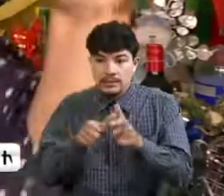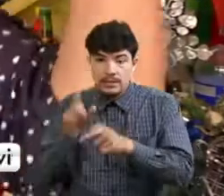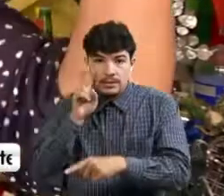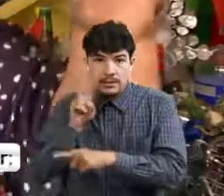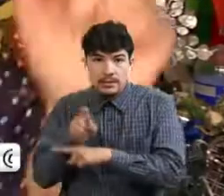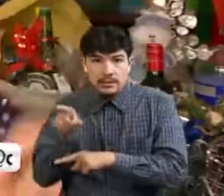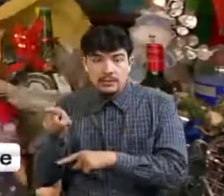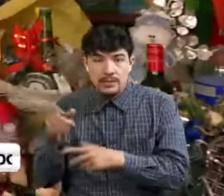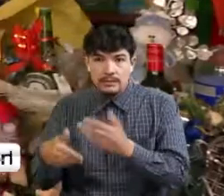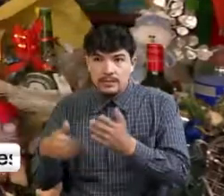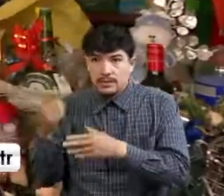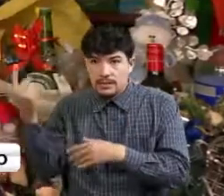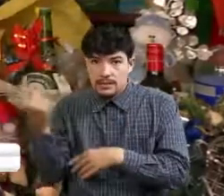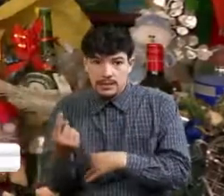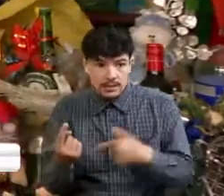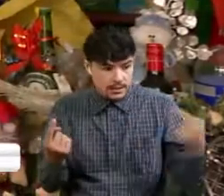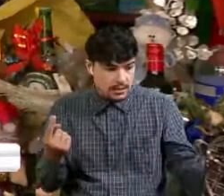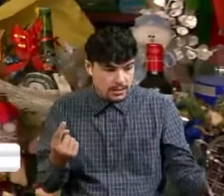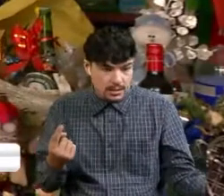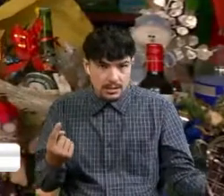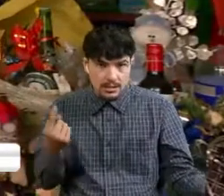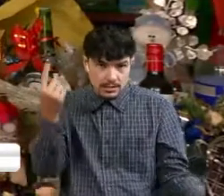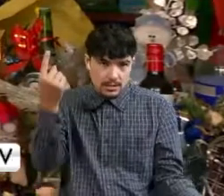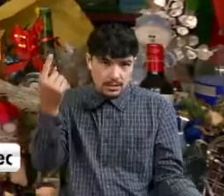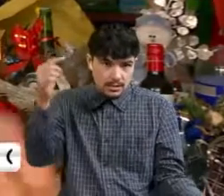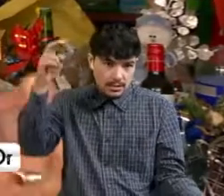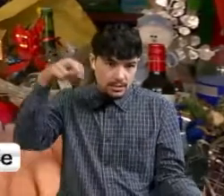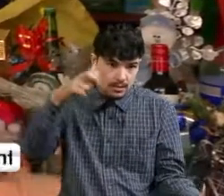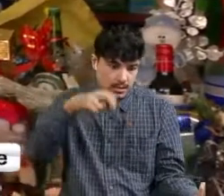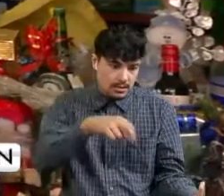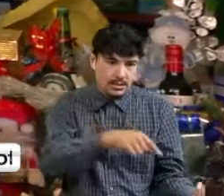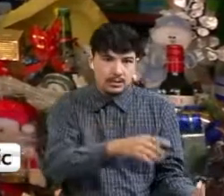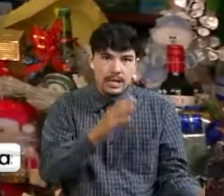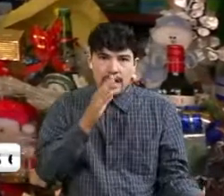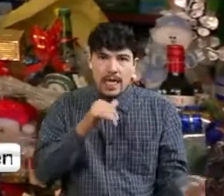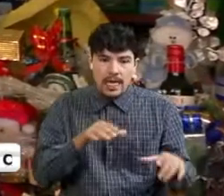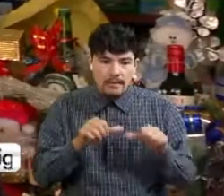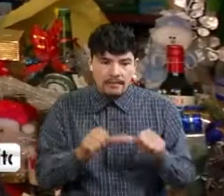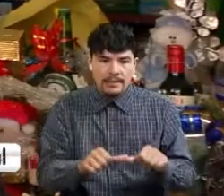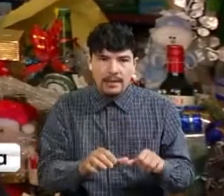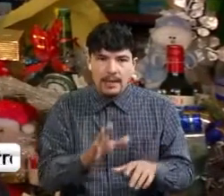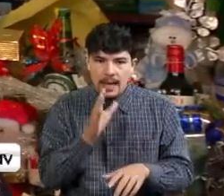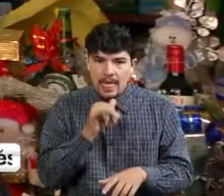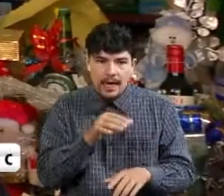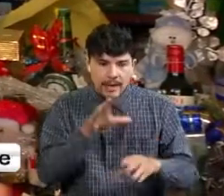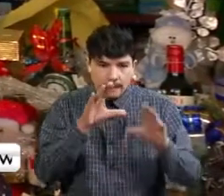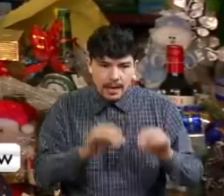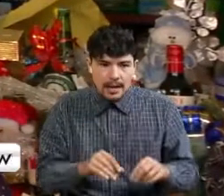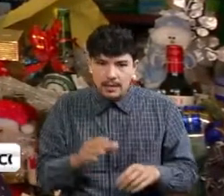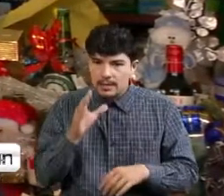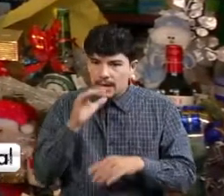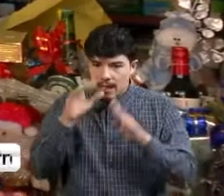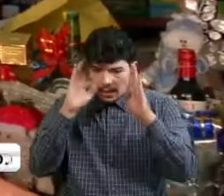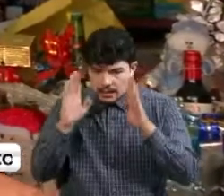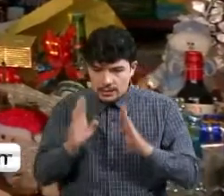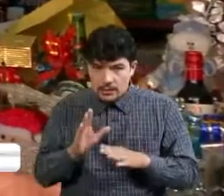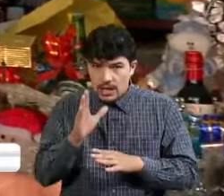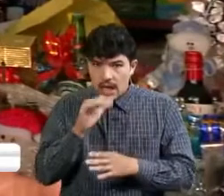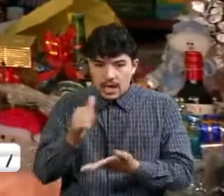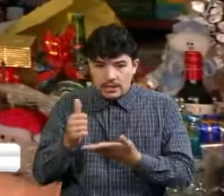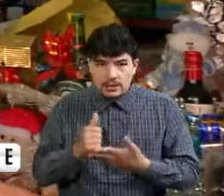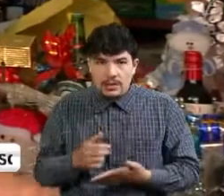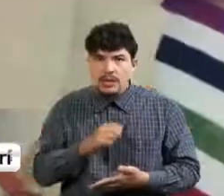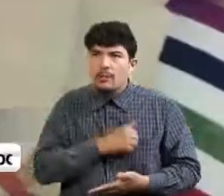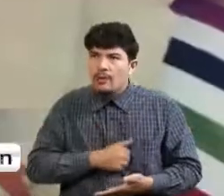uno iniciando la escalera y uno terminando nonono apagaron las escaleras no nos prestaron ningún auxilio nosotros